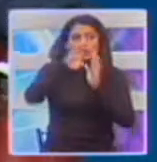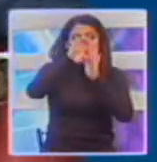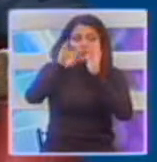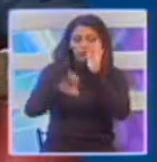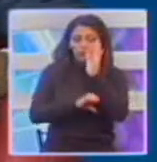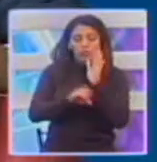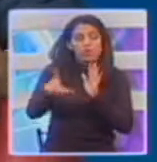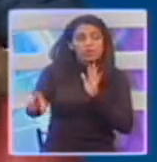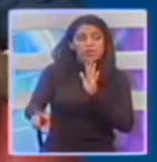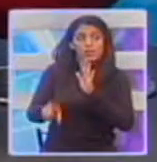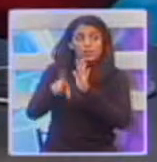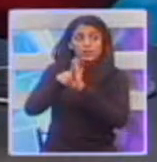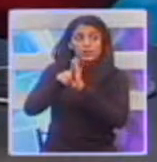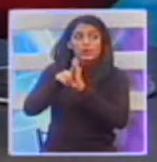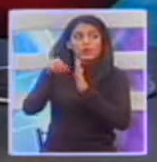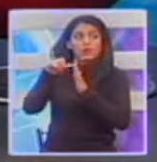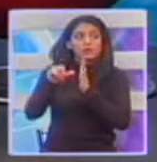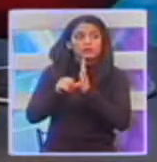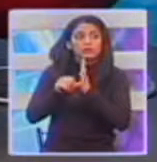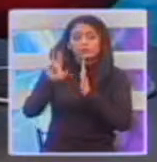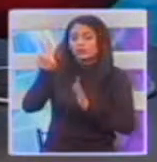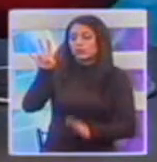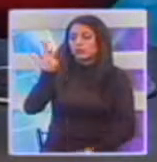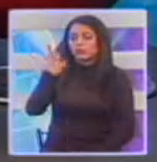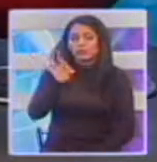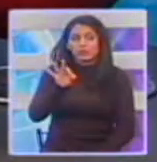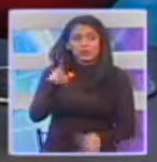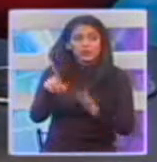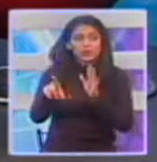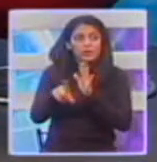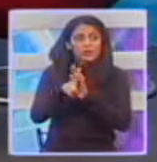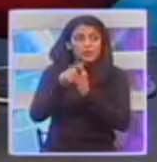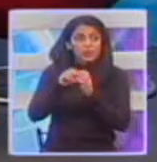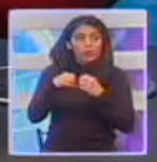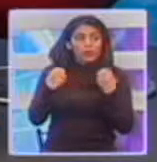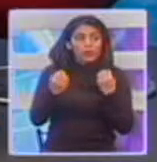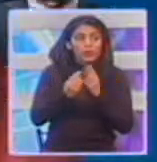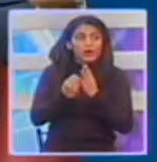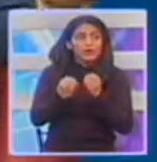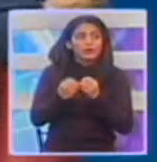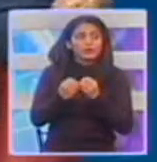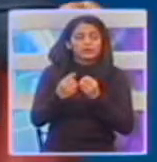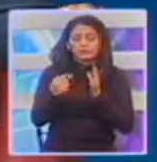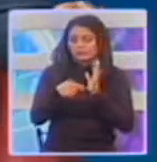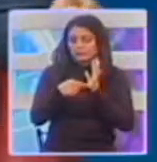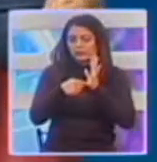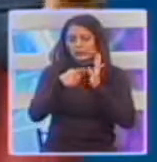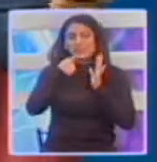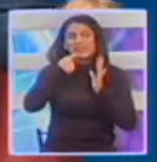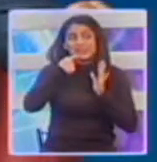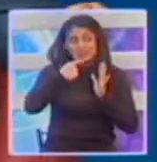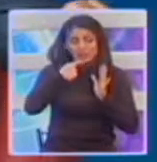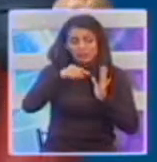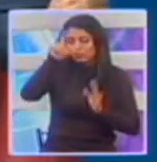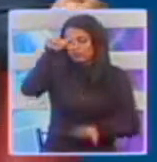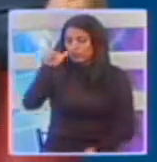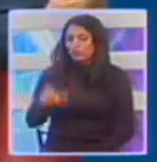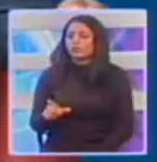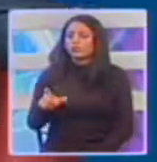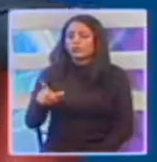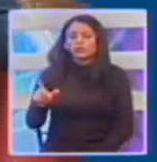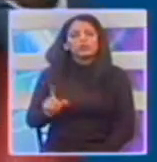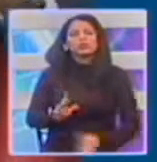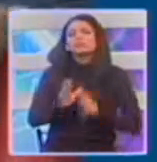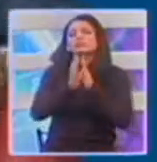específicamente el artículo 79 de la ley orgánica funciona y nativa dice que cuando el solicitante presenta la